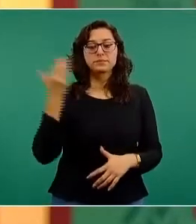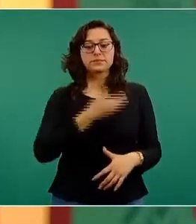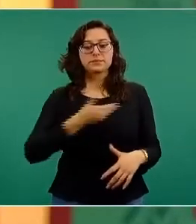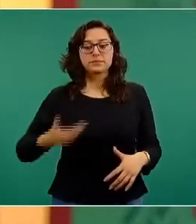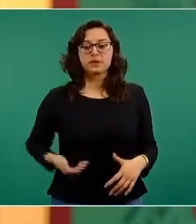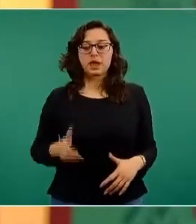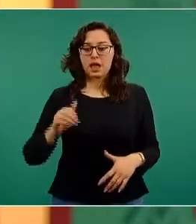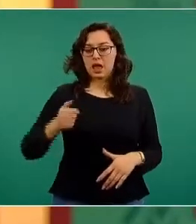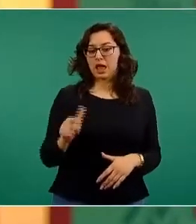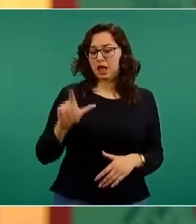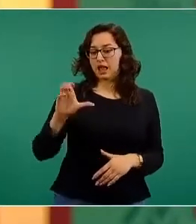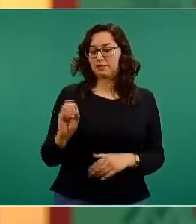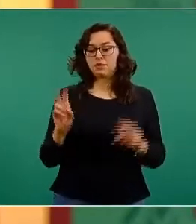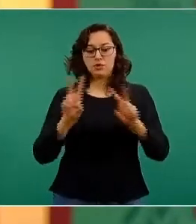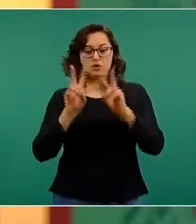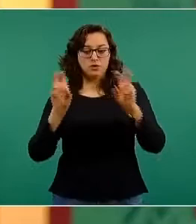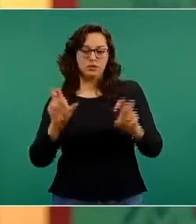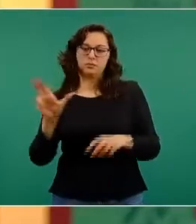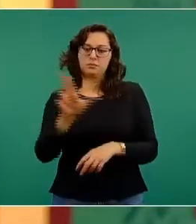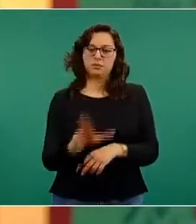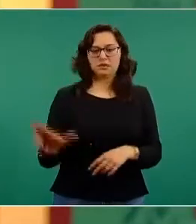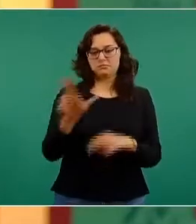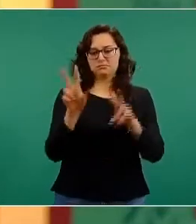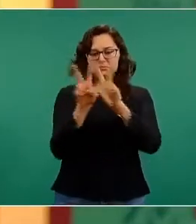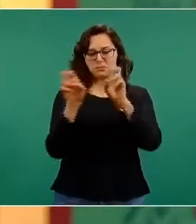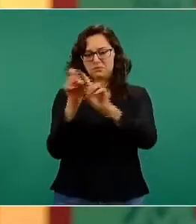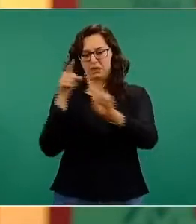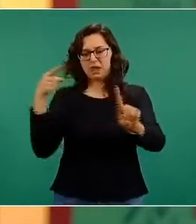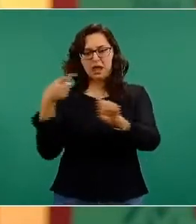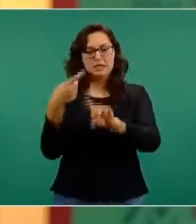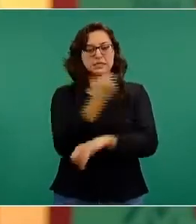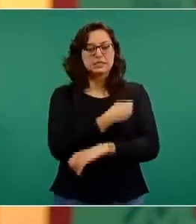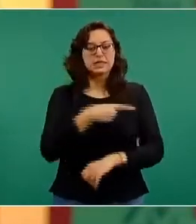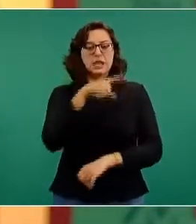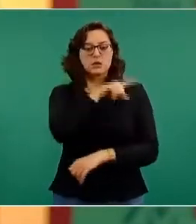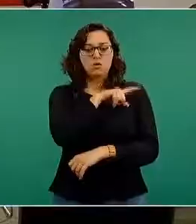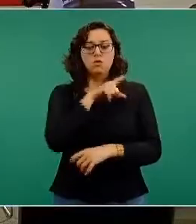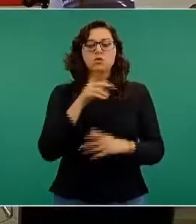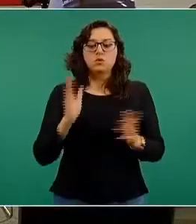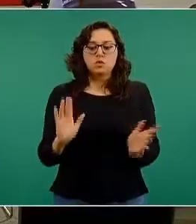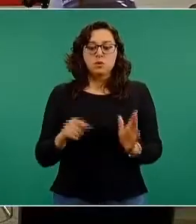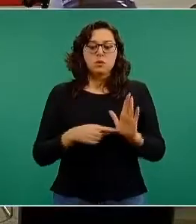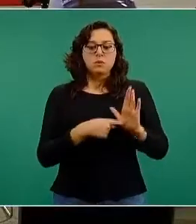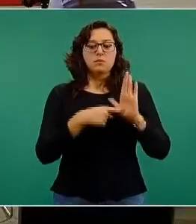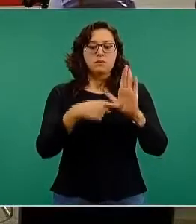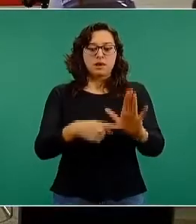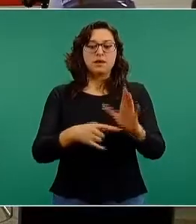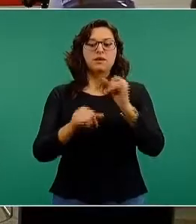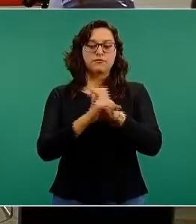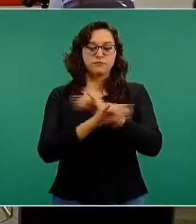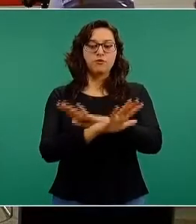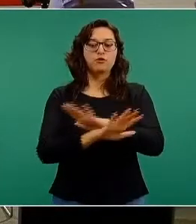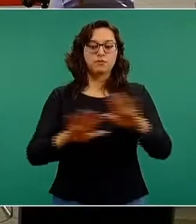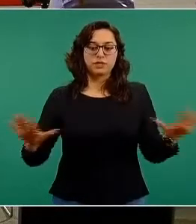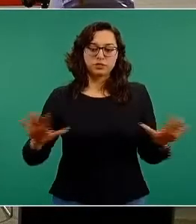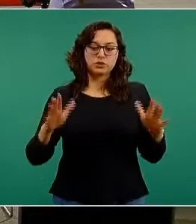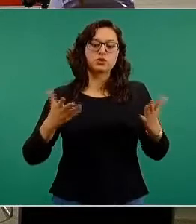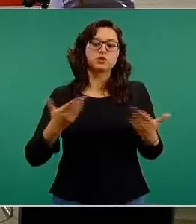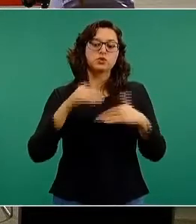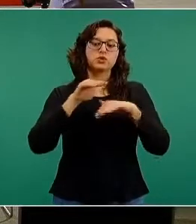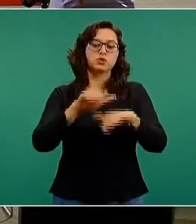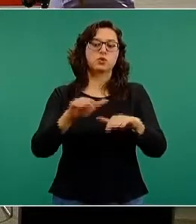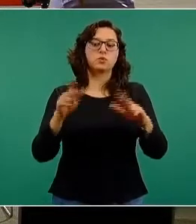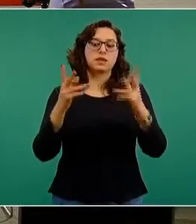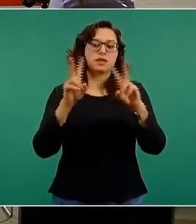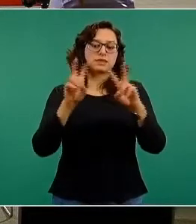segmento de los martes, El Pulso de la Salud, presentamos también, como ya es costumbre, las gráficas de